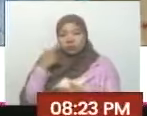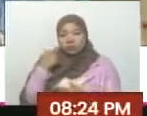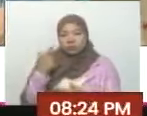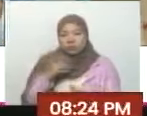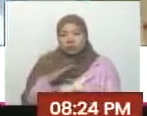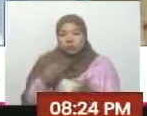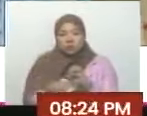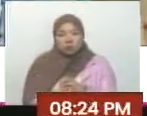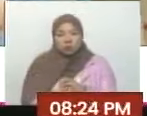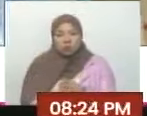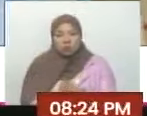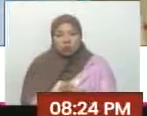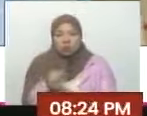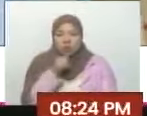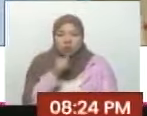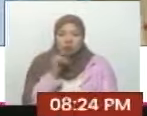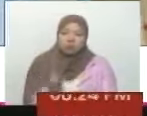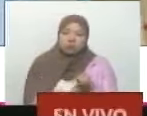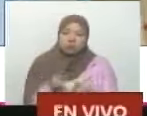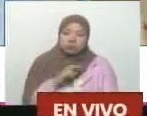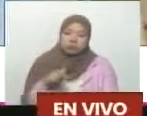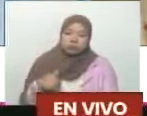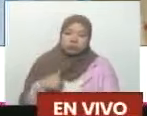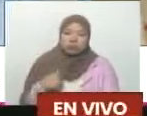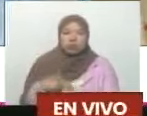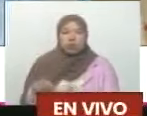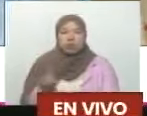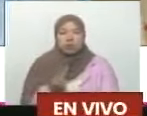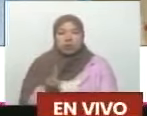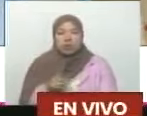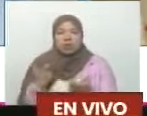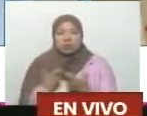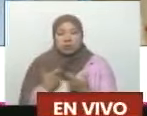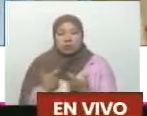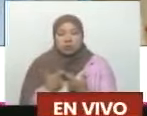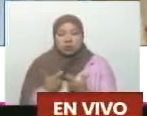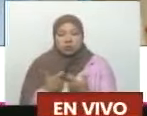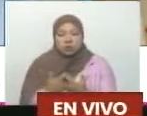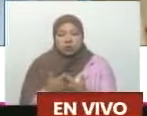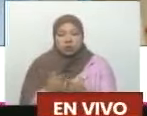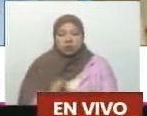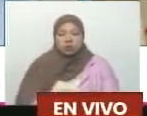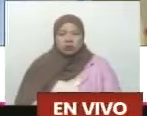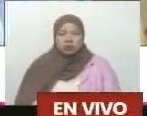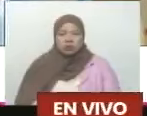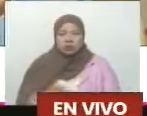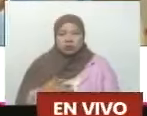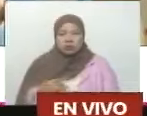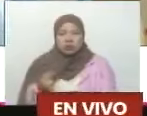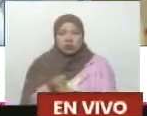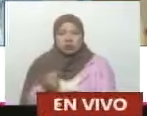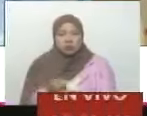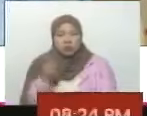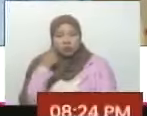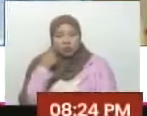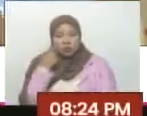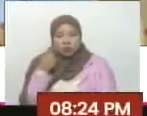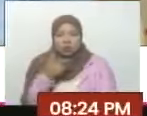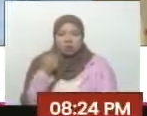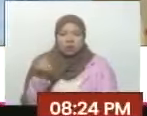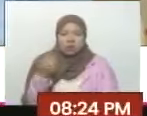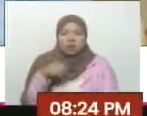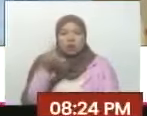volcando hacia golpes de Estado, injerencia a otros países, guerras a las que Sinceramente se le ha visto la cara y cada vez se le cae